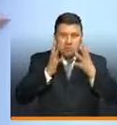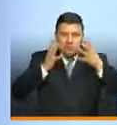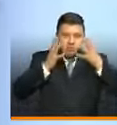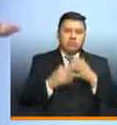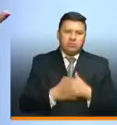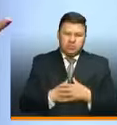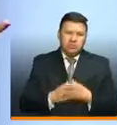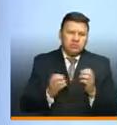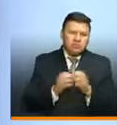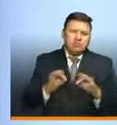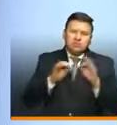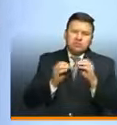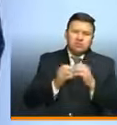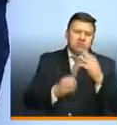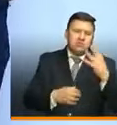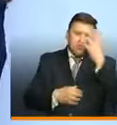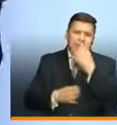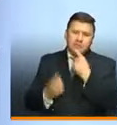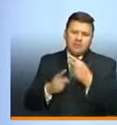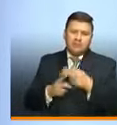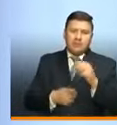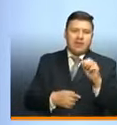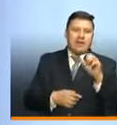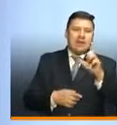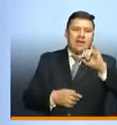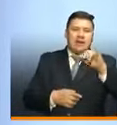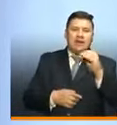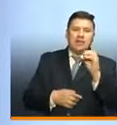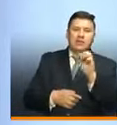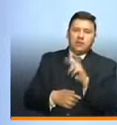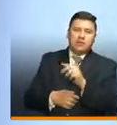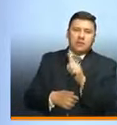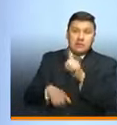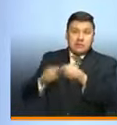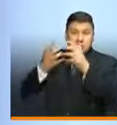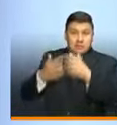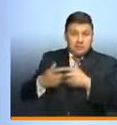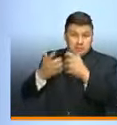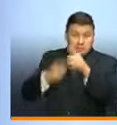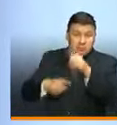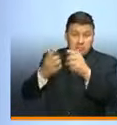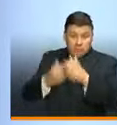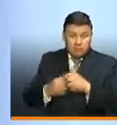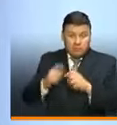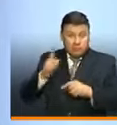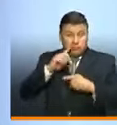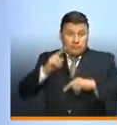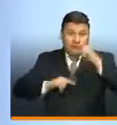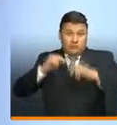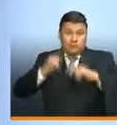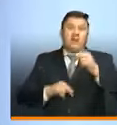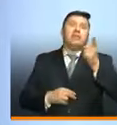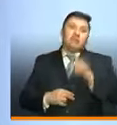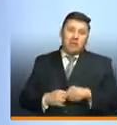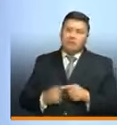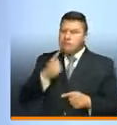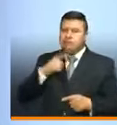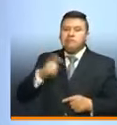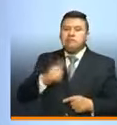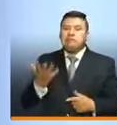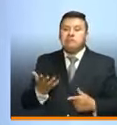hay una cosa maravillosa que hemos hablado con Alejandro, y es que muchas industrias, por ejemplo la construcción, también nos han dicho